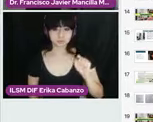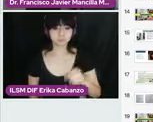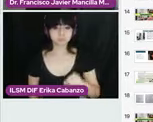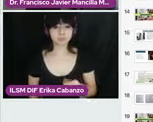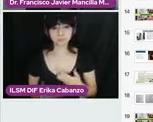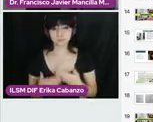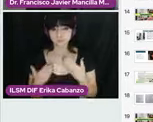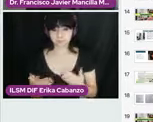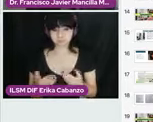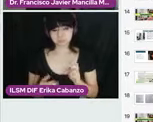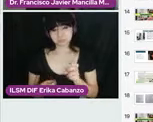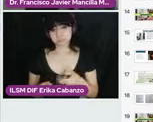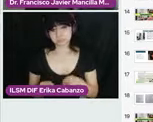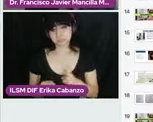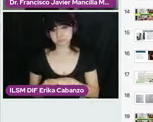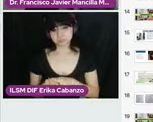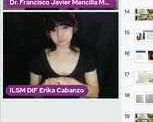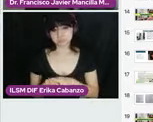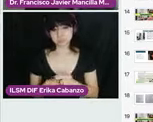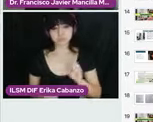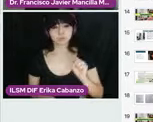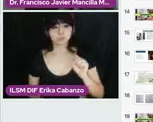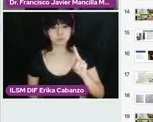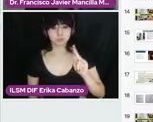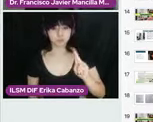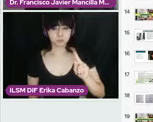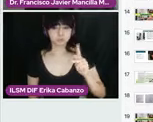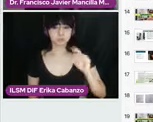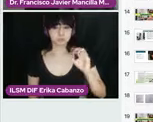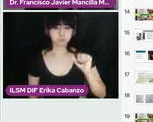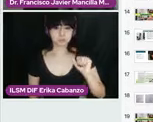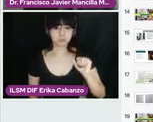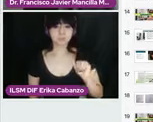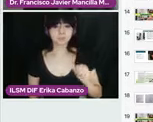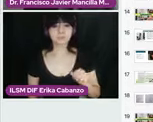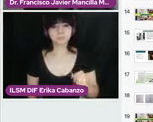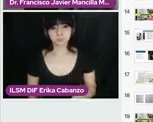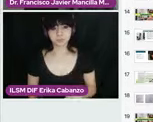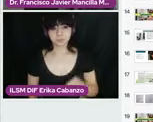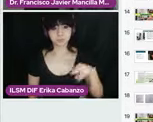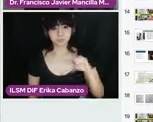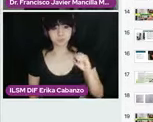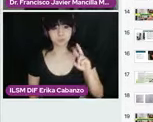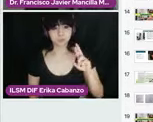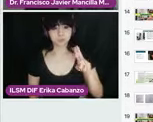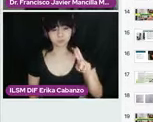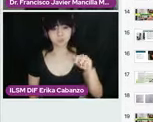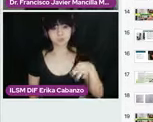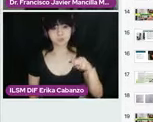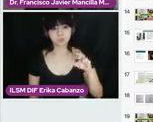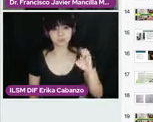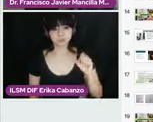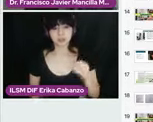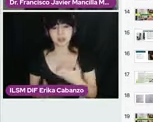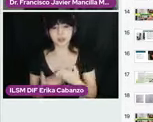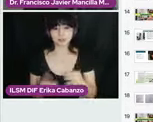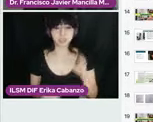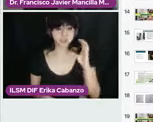Audiciones supraumbrales son por arriba de 0 decibeles. ¿Por qué 0 es bueno? Porque aquí la